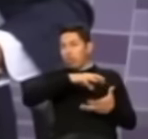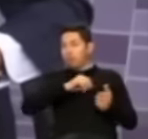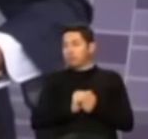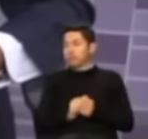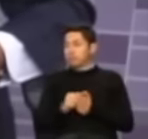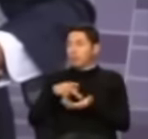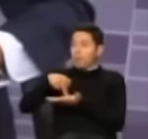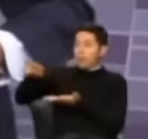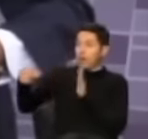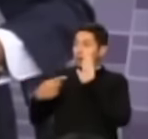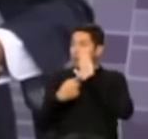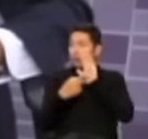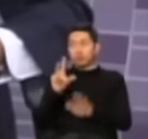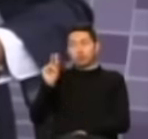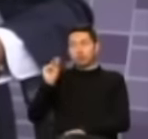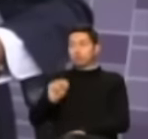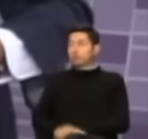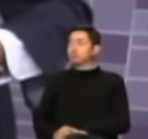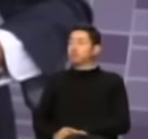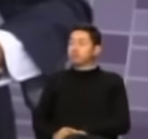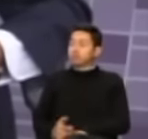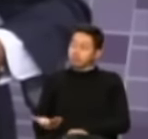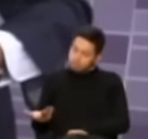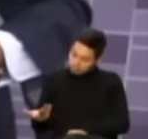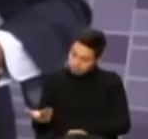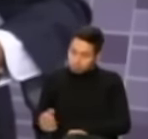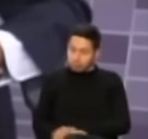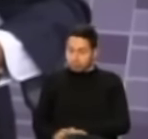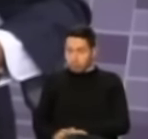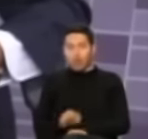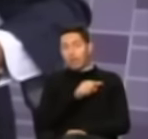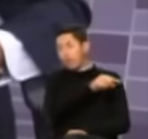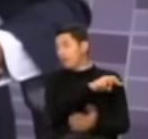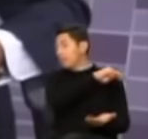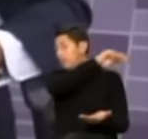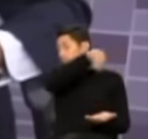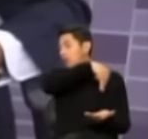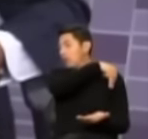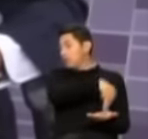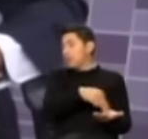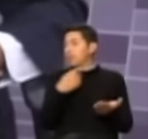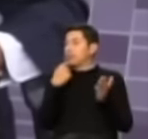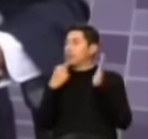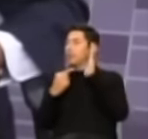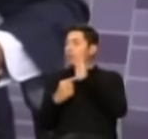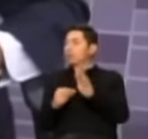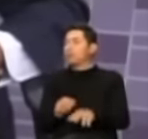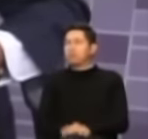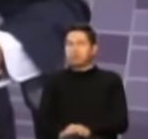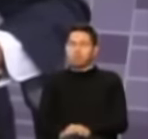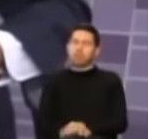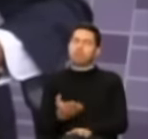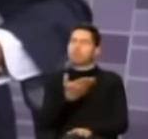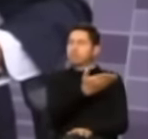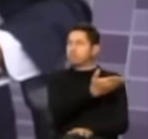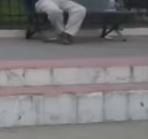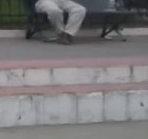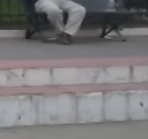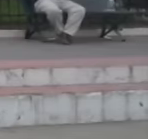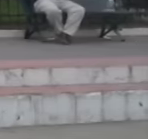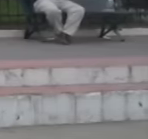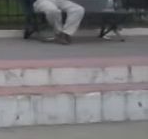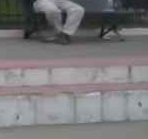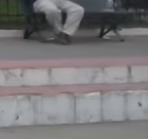IVA a los consumidores, de tal forma que ahí en Manabí, por ejemplo, no sean golpeados con el incremento del